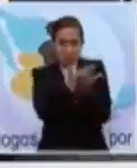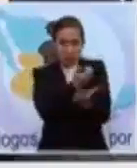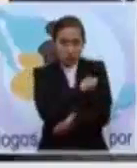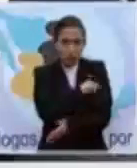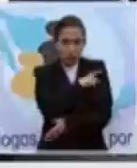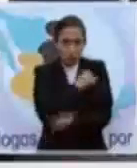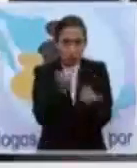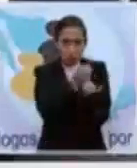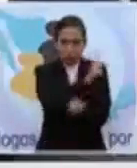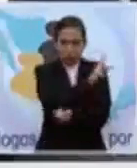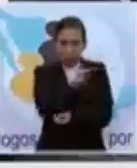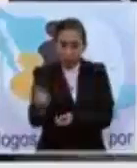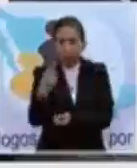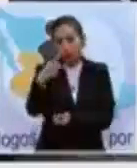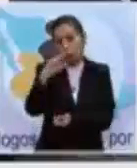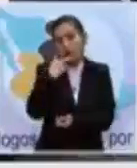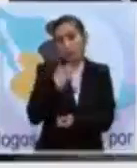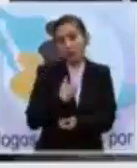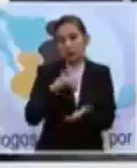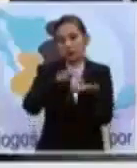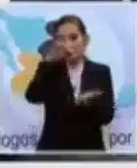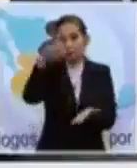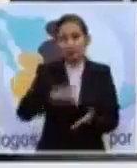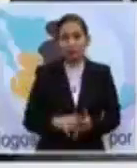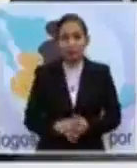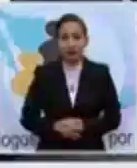salud? Por sus respuestas, muchas gracias.